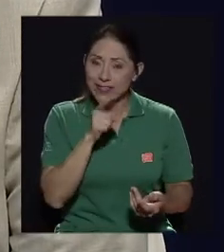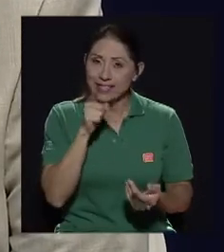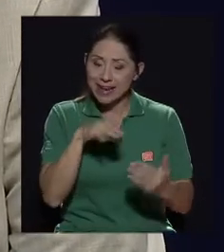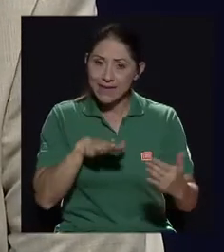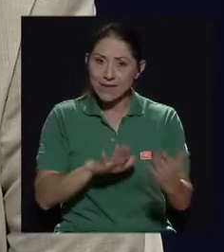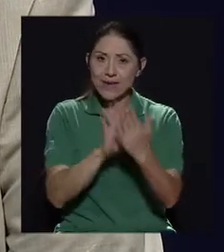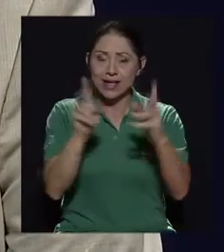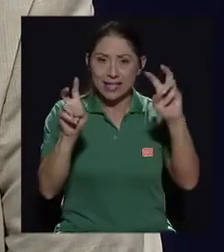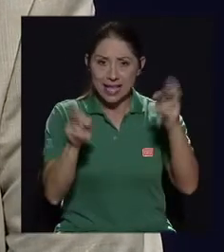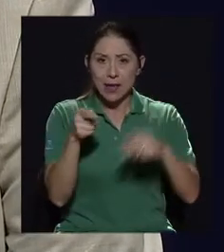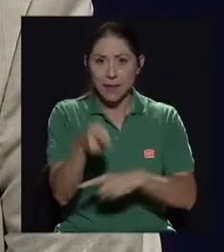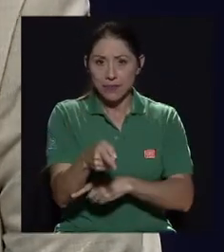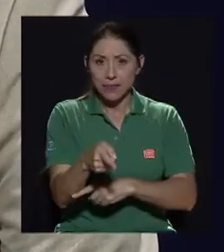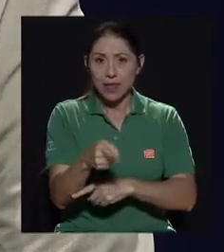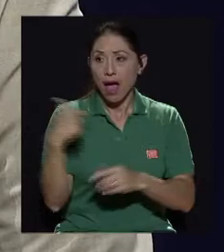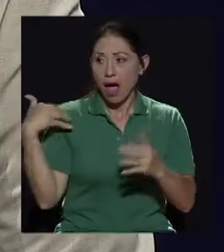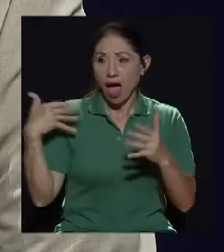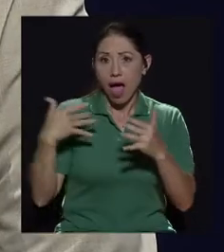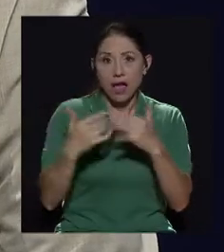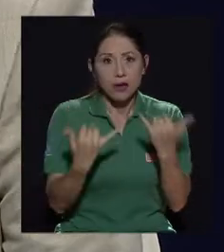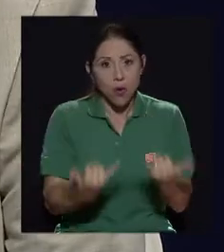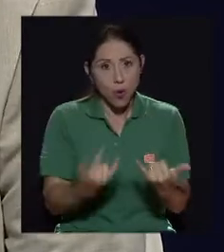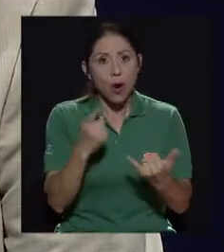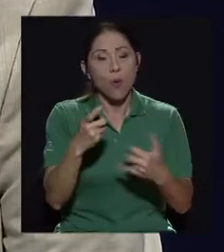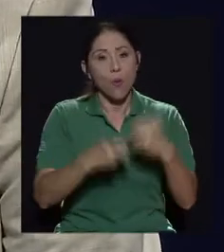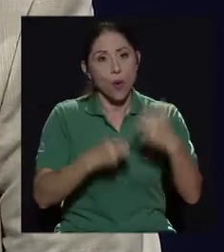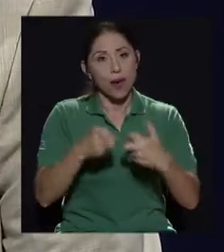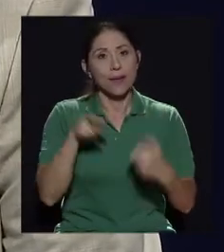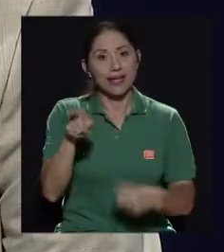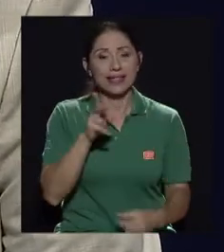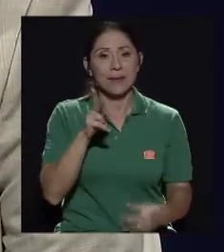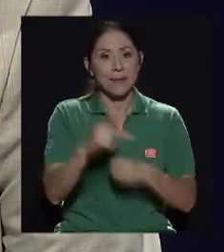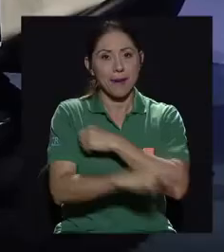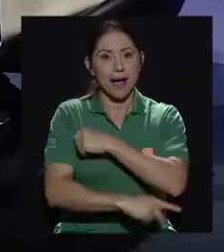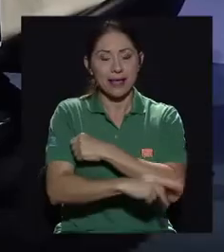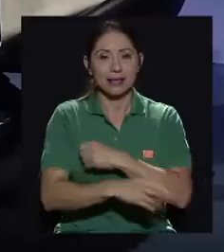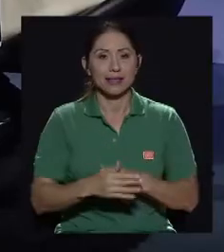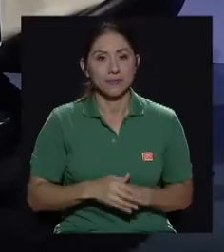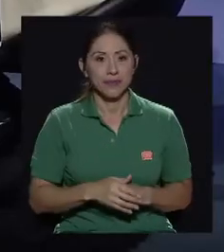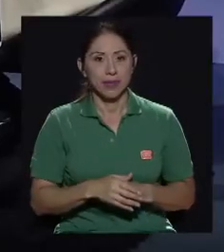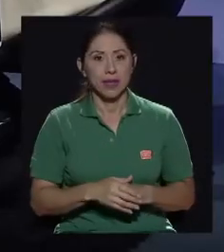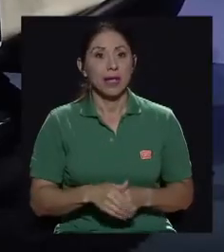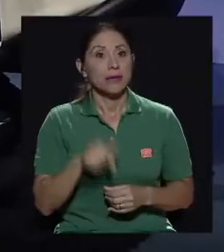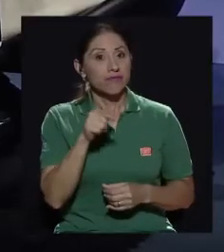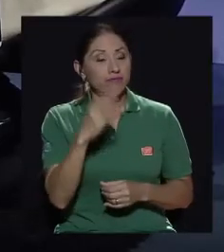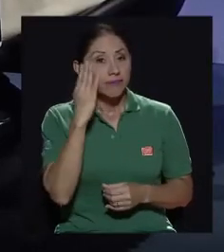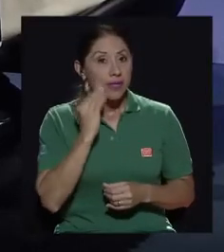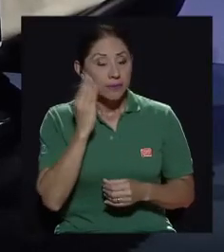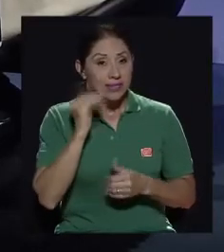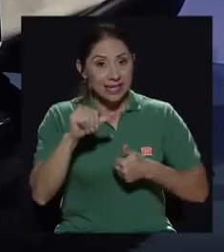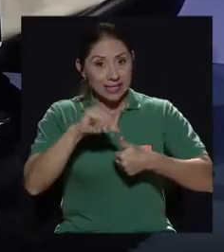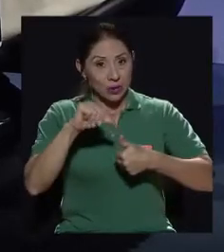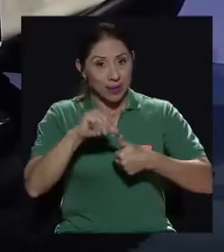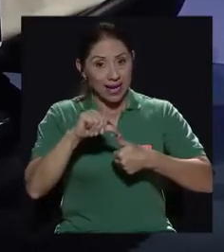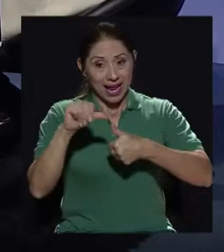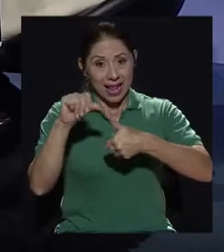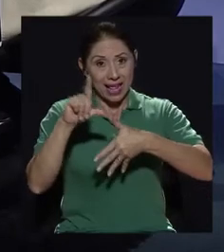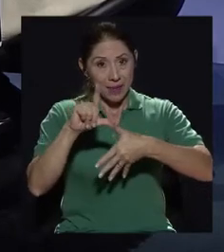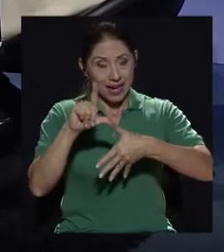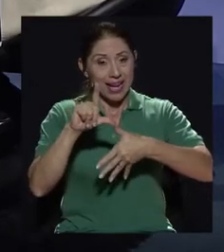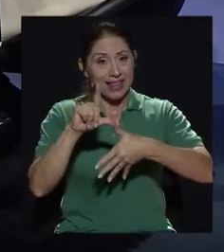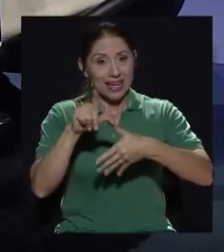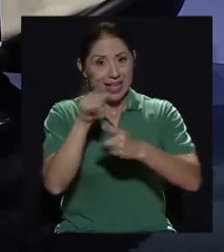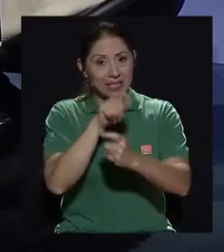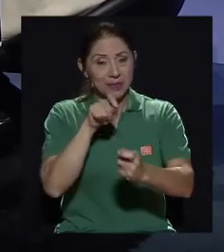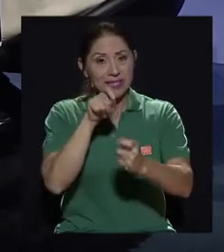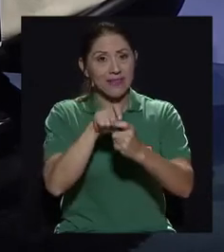tema pero muy muy muy muy difícil y a la fecha sigue siendo un problema en ese país y ese salto de la experiencia centroamericana américa